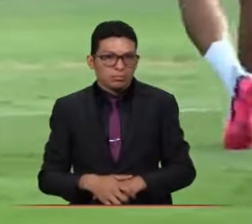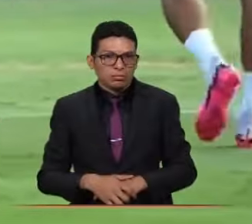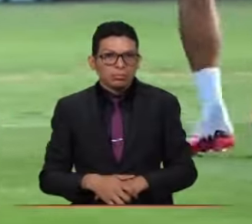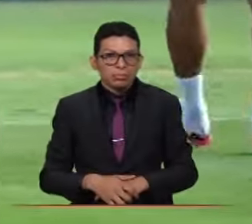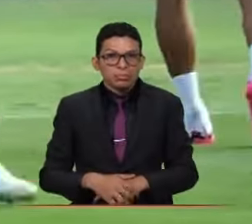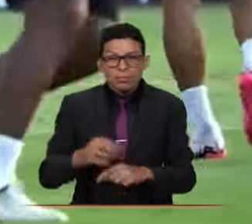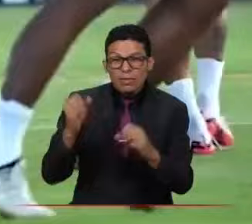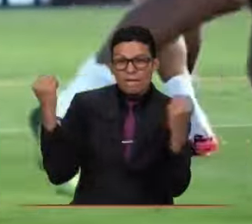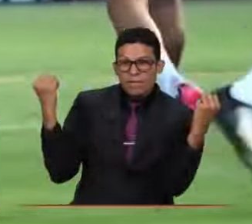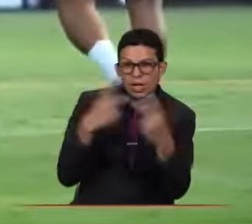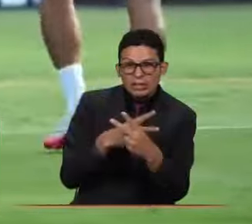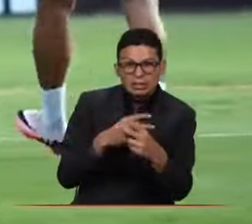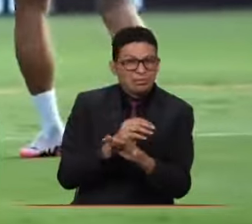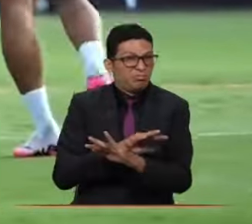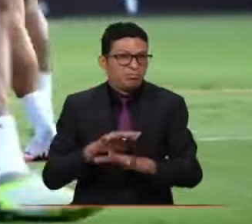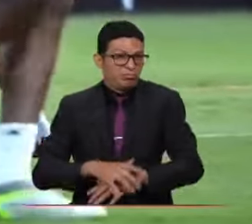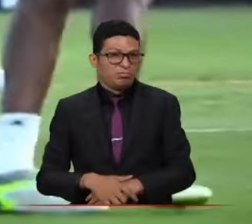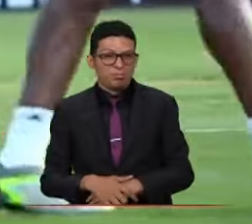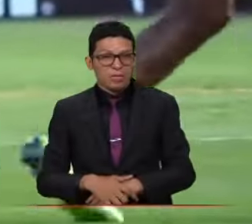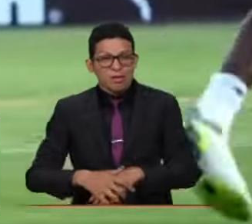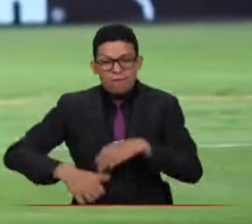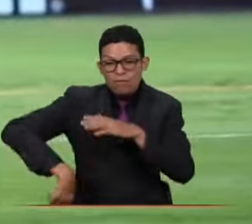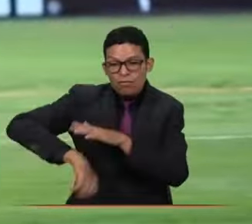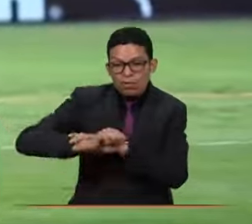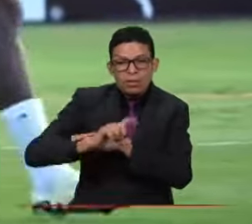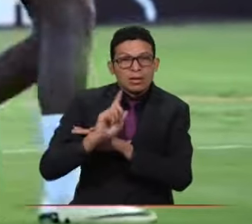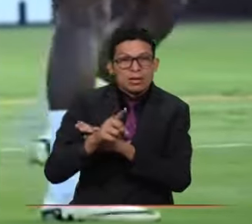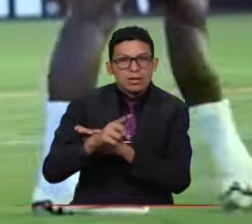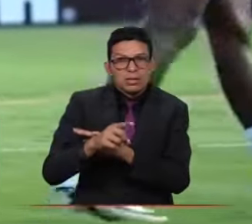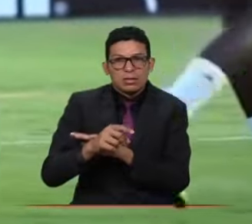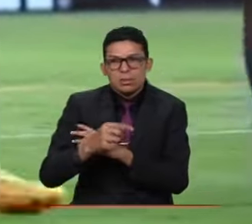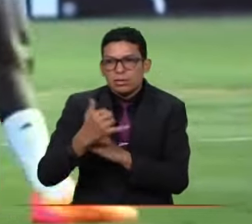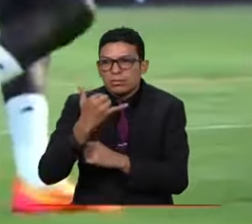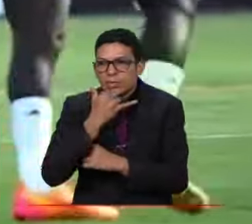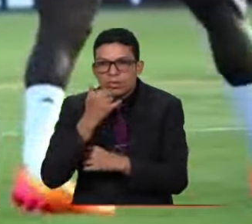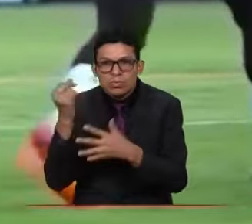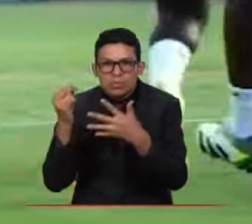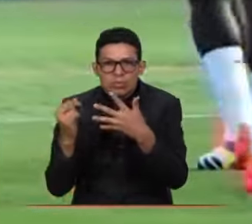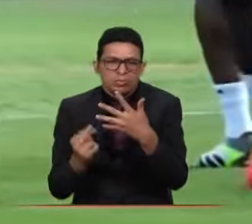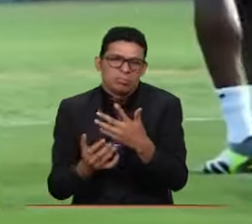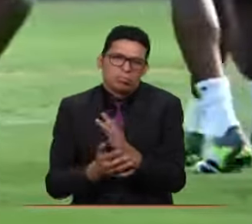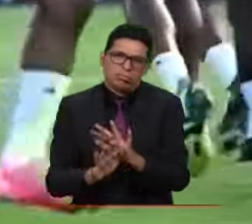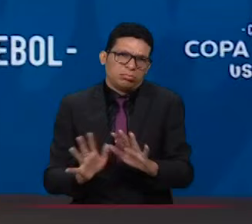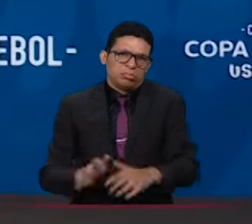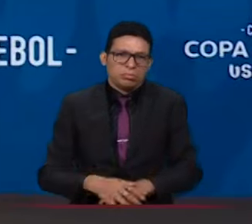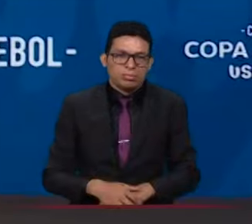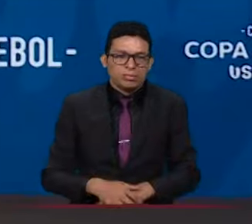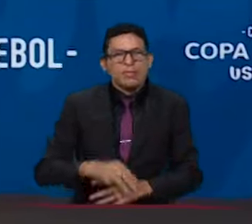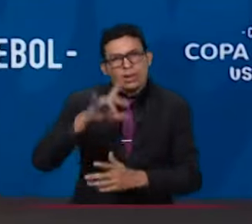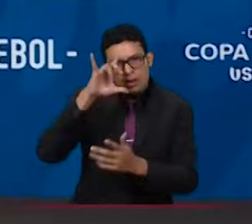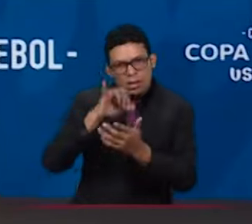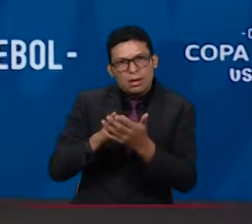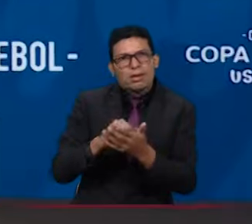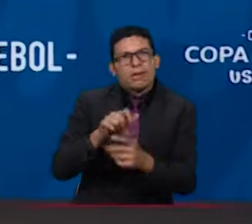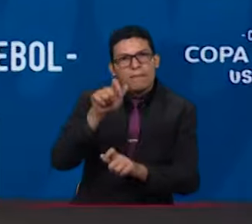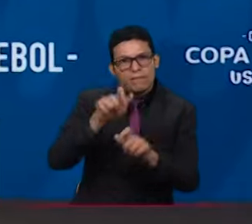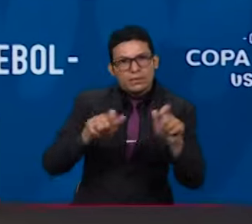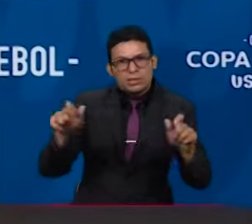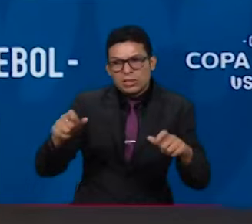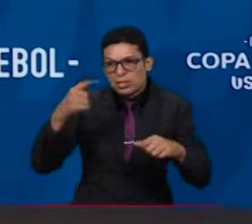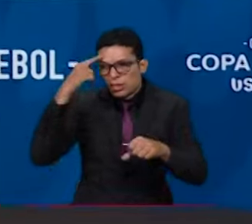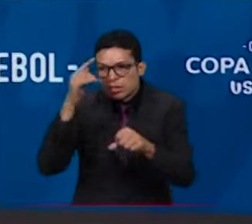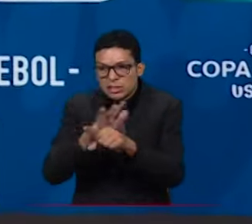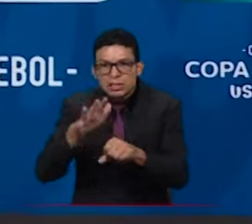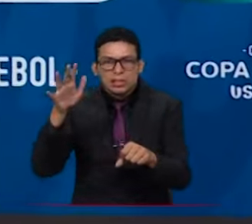quiere violencias. El fútbol no puede quedar manchado por este tipo de cosas. Y creo que esas personas agresivas son